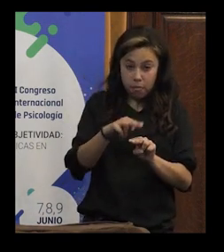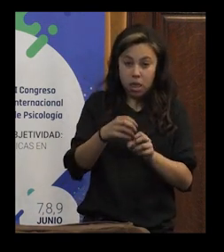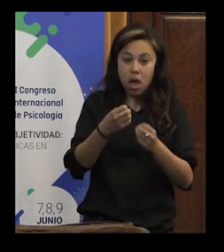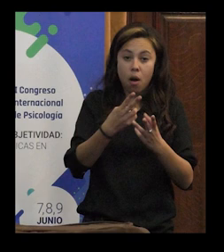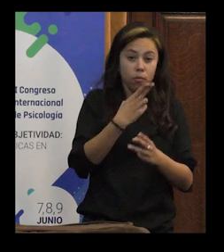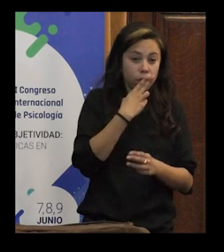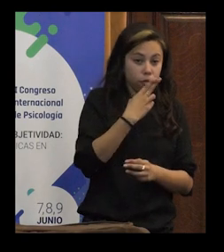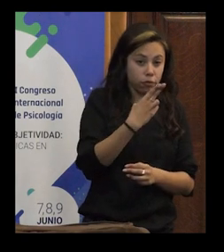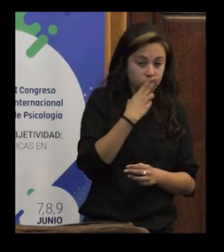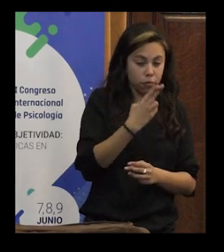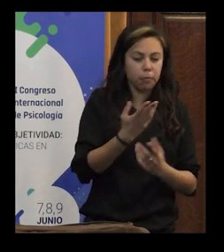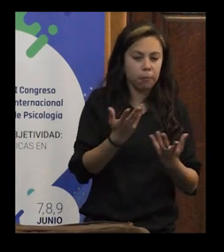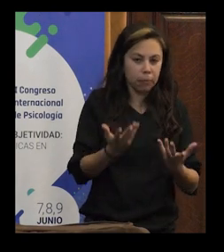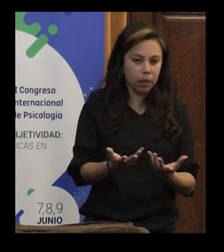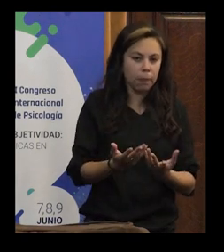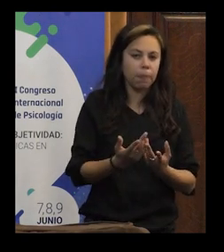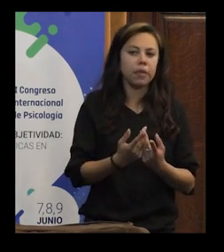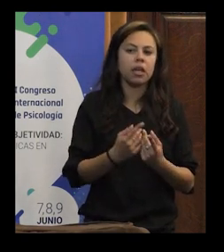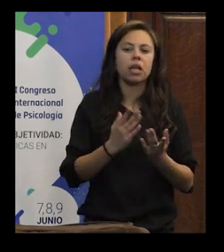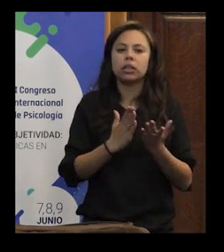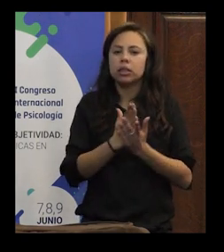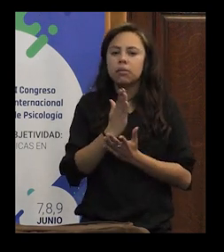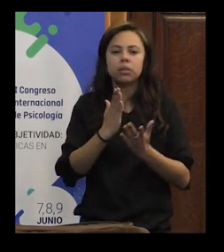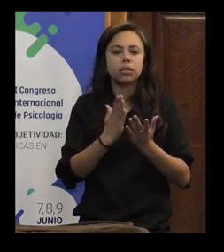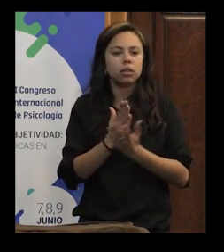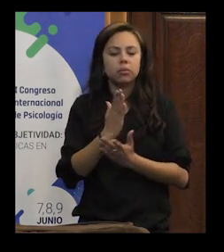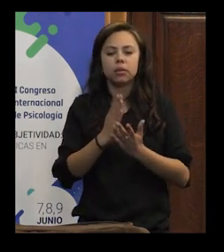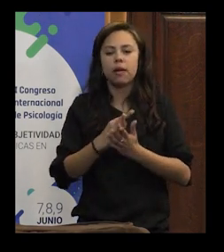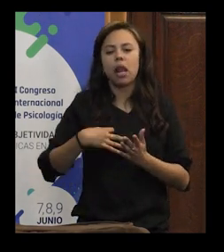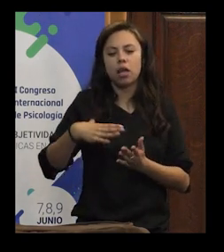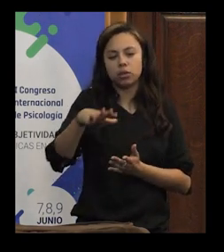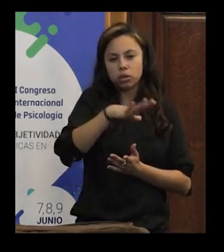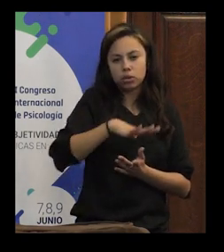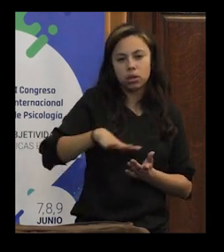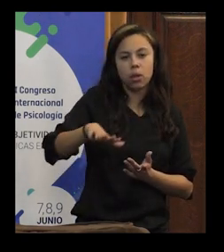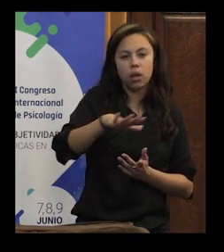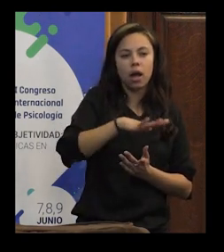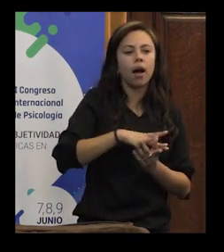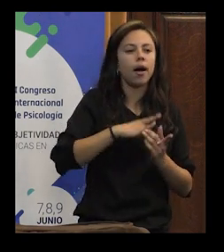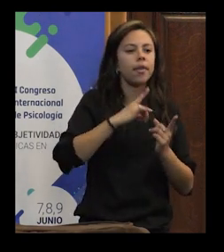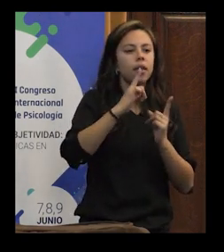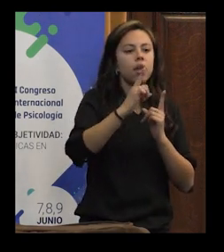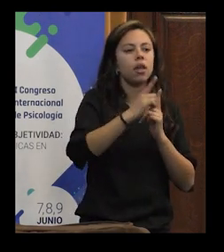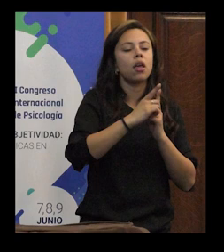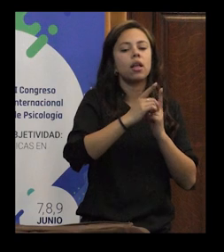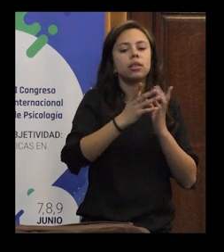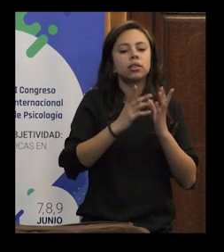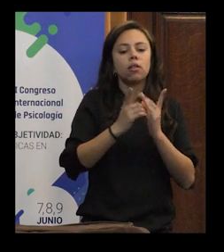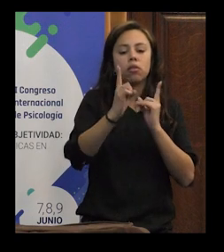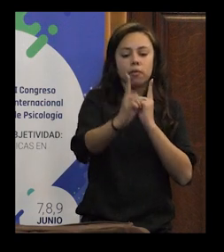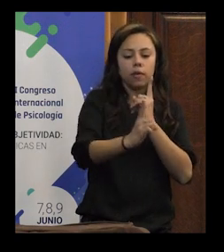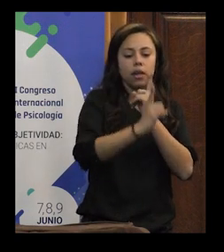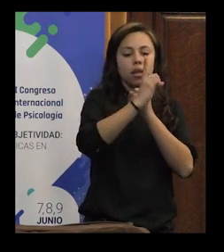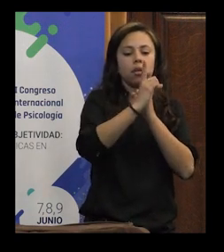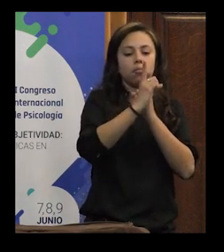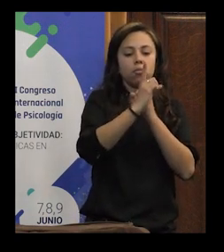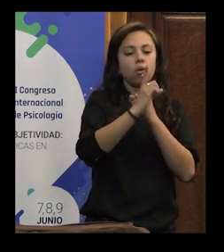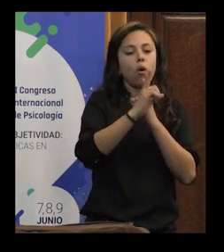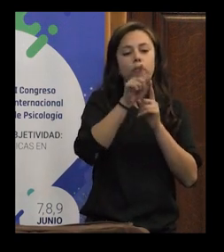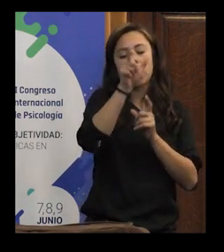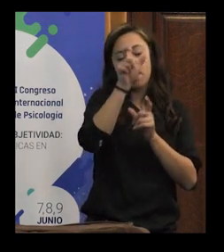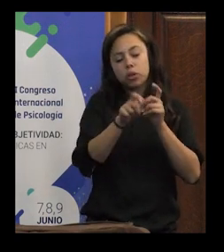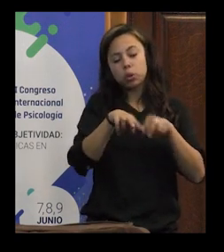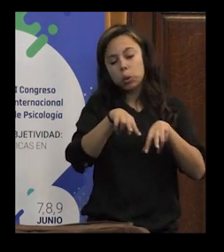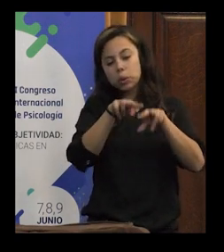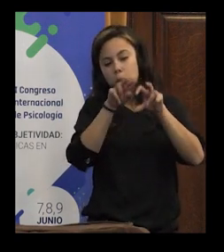aplican cálculos basados en la población, generando grupos de riesgo y aplicar las